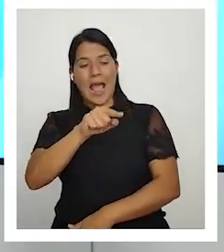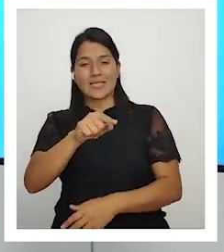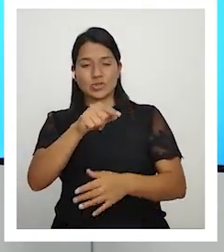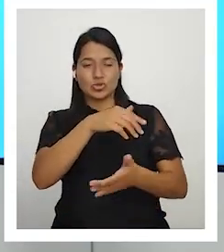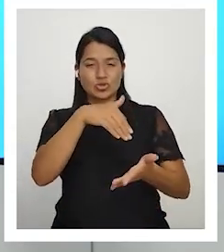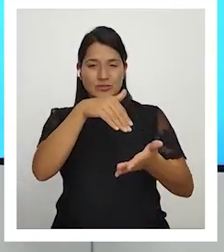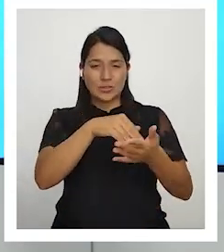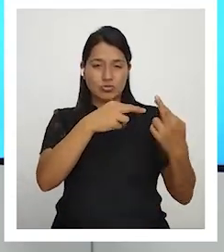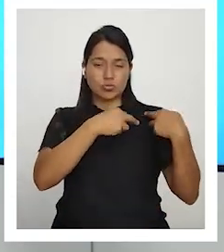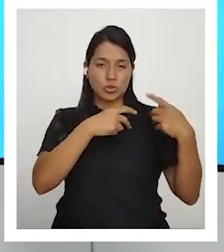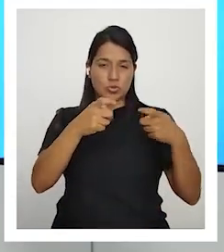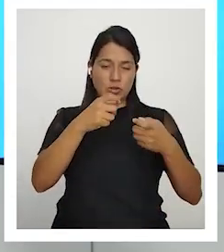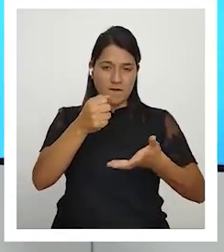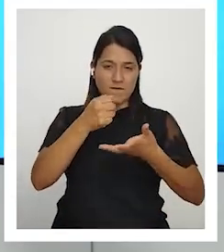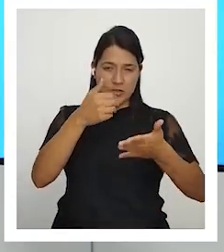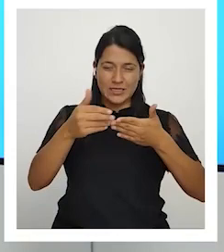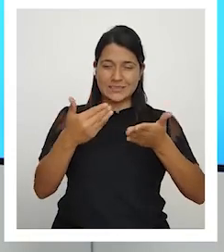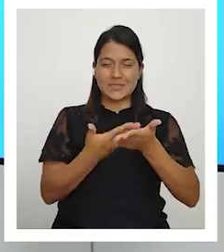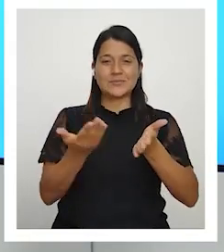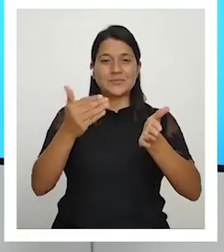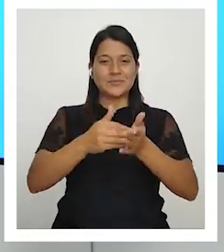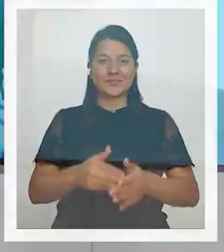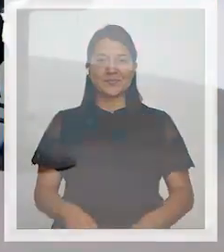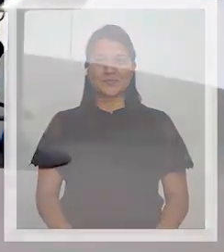por supervisar sus fondos. Ya casi volvemos.